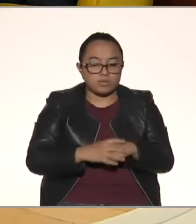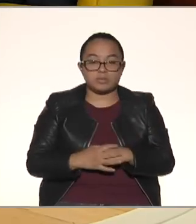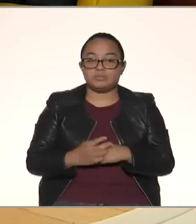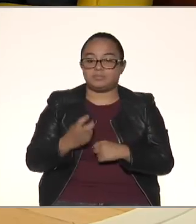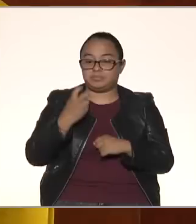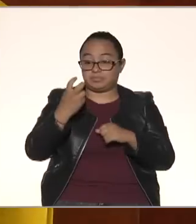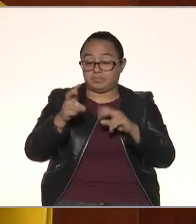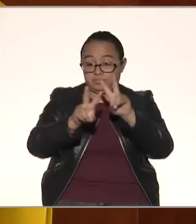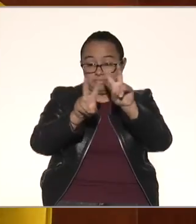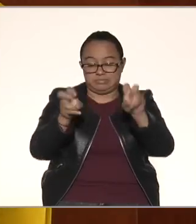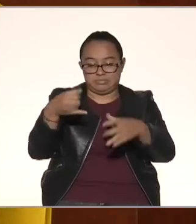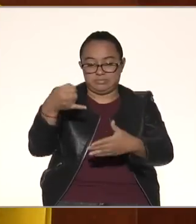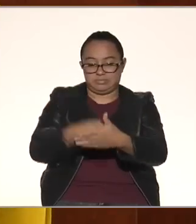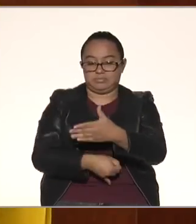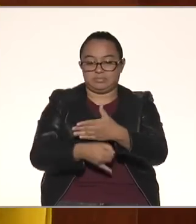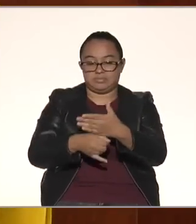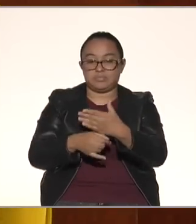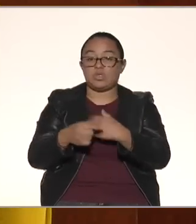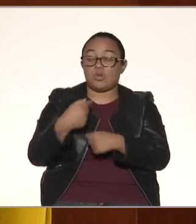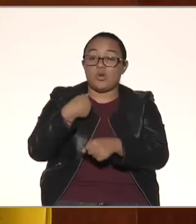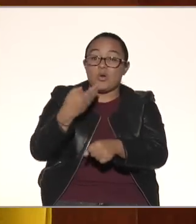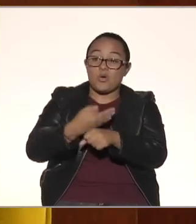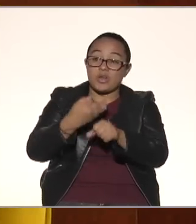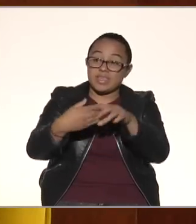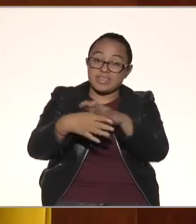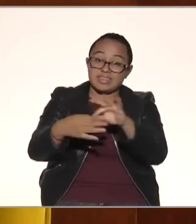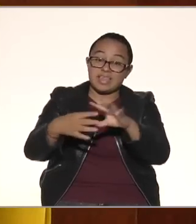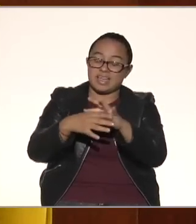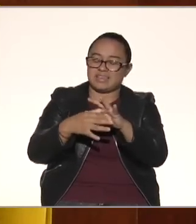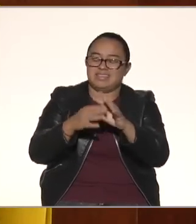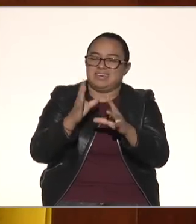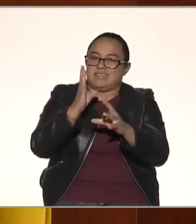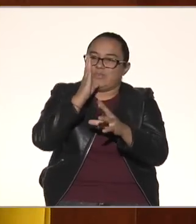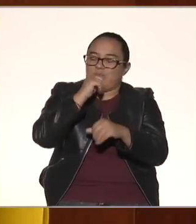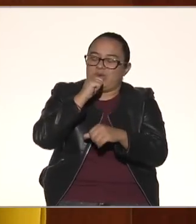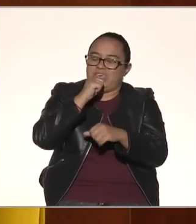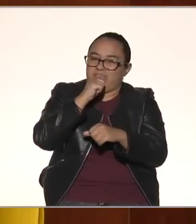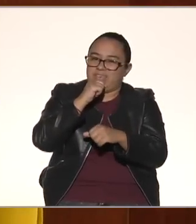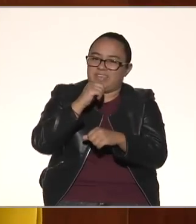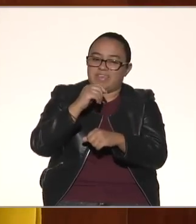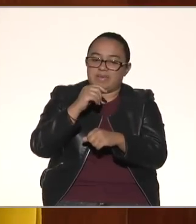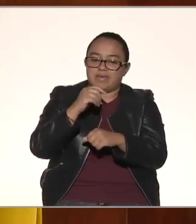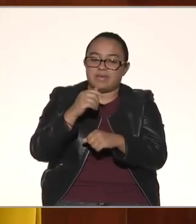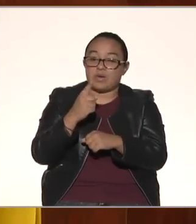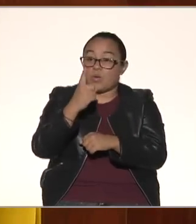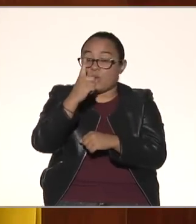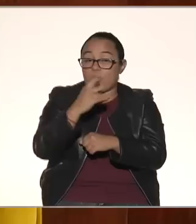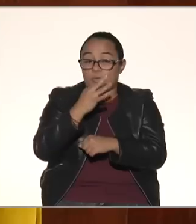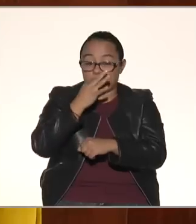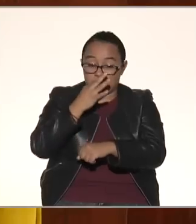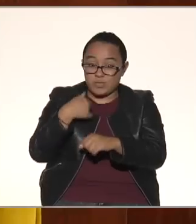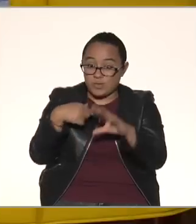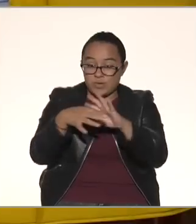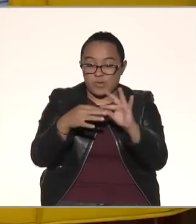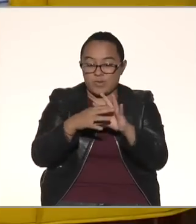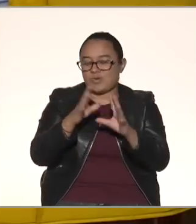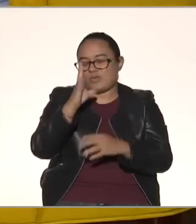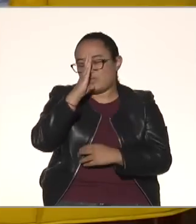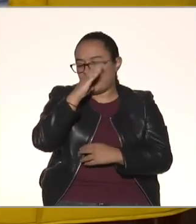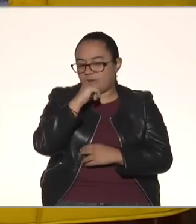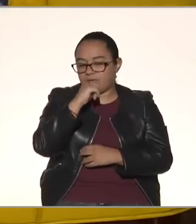complejo y ahorita no me va a dar tiempo de poder decir todo lo que quiero dar. No, en un minuto no me va a dar tiempo, pero bueno.